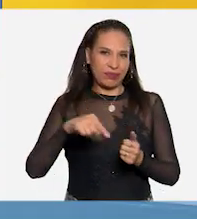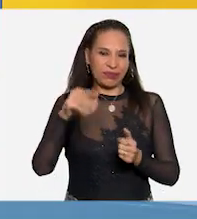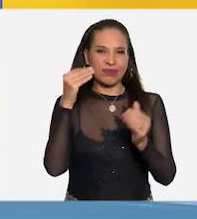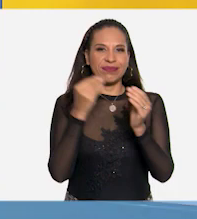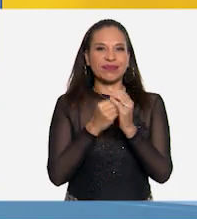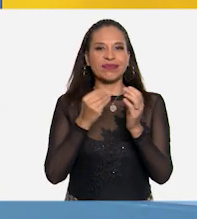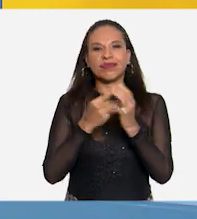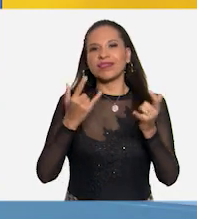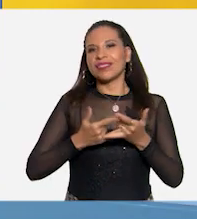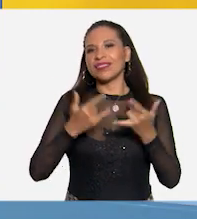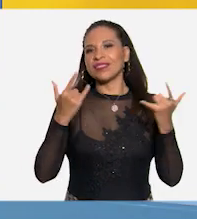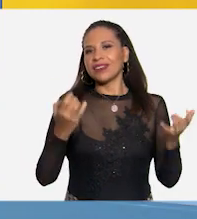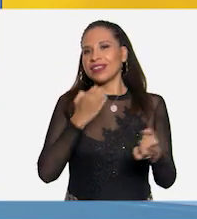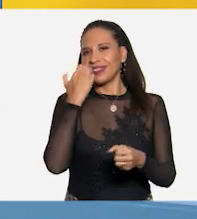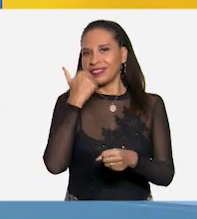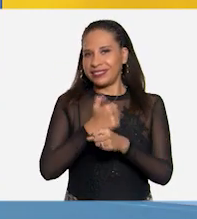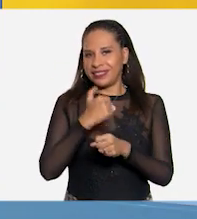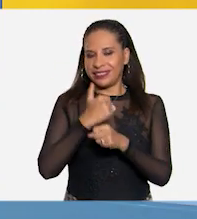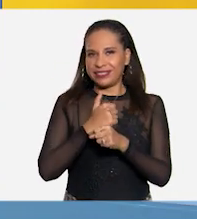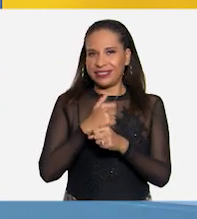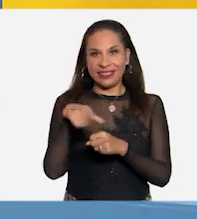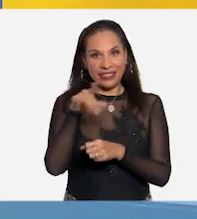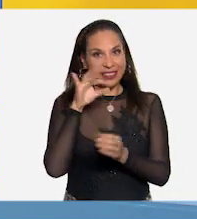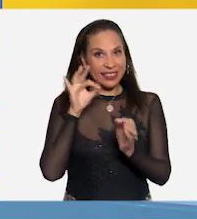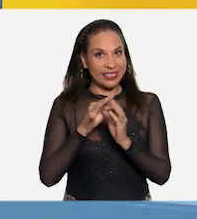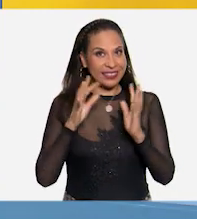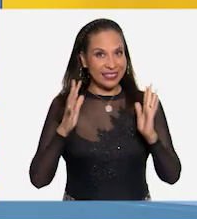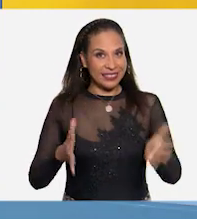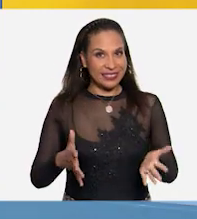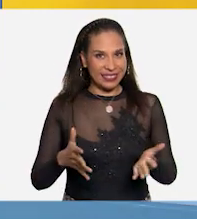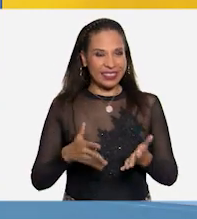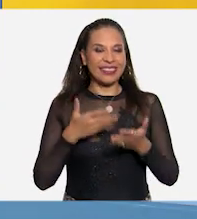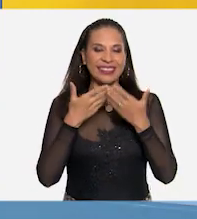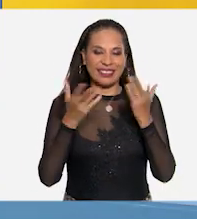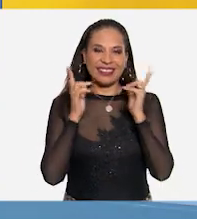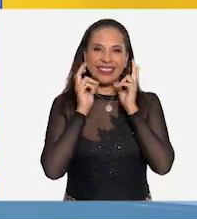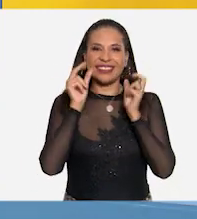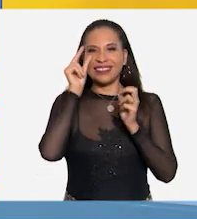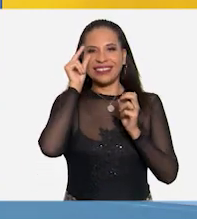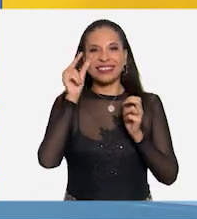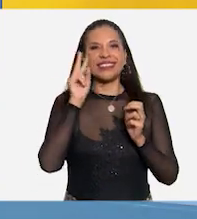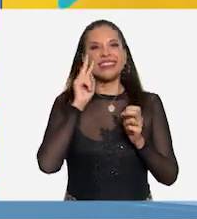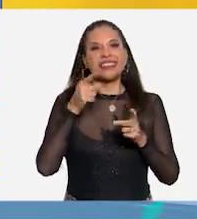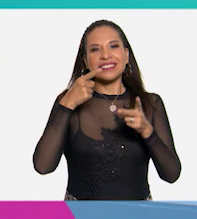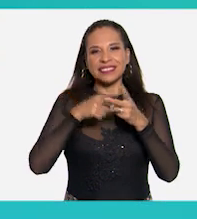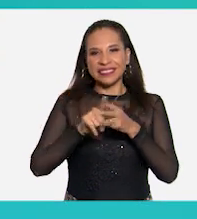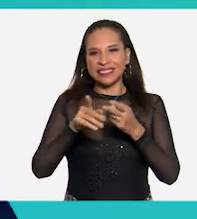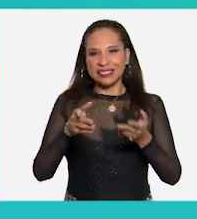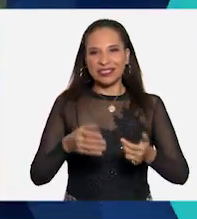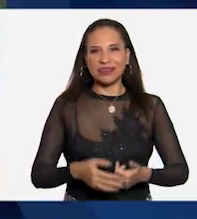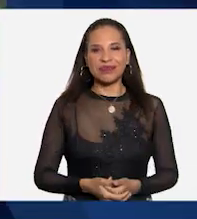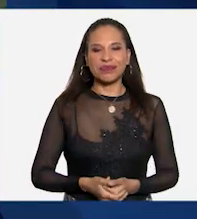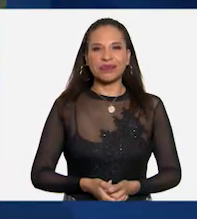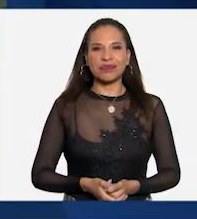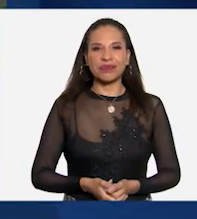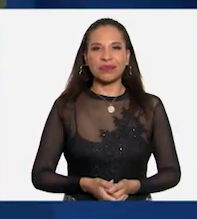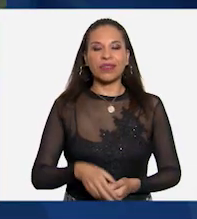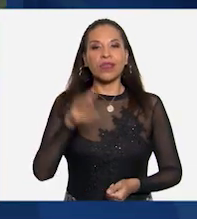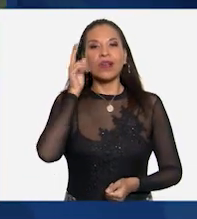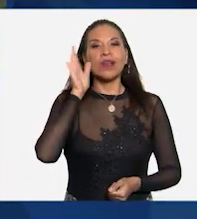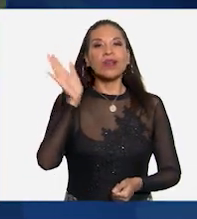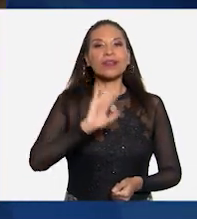esta clase de historia de sexto grado. ¿Ya están listos? Vamos con Ajo Listo y comenzamos.